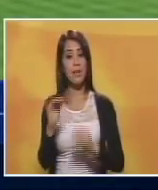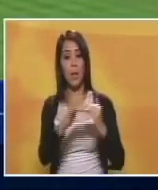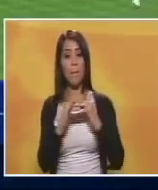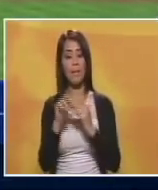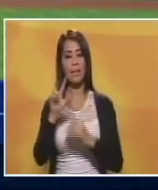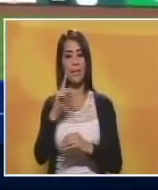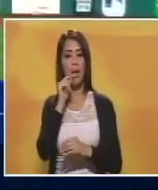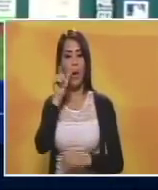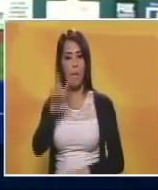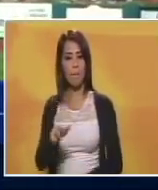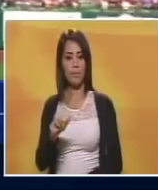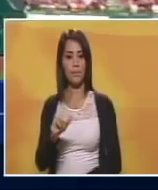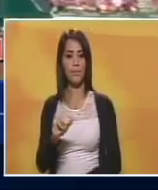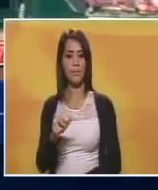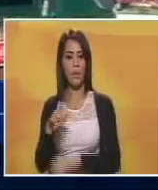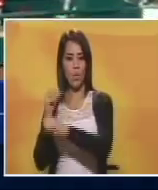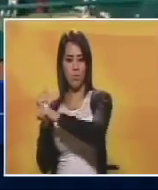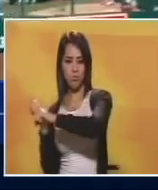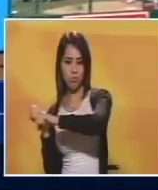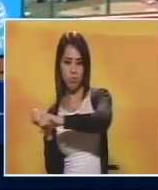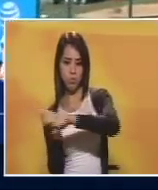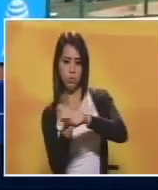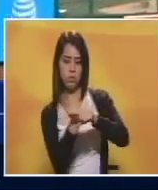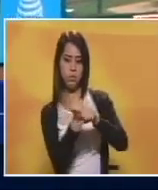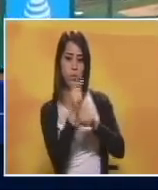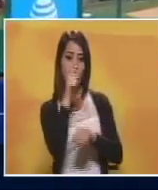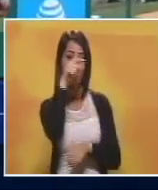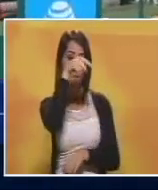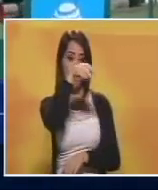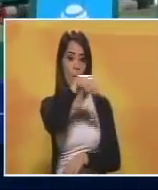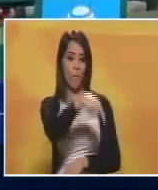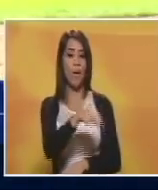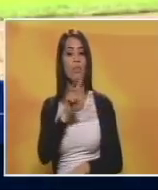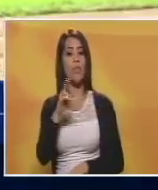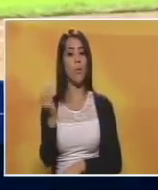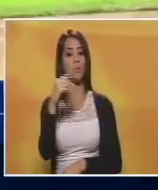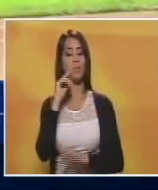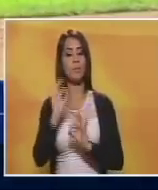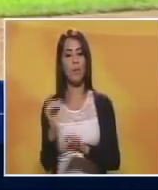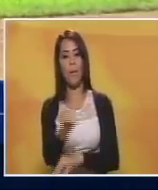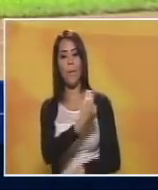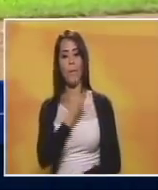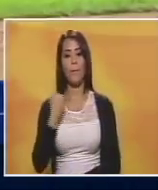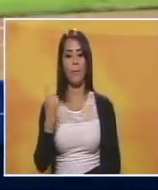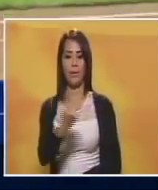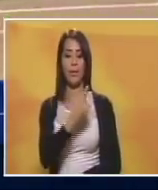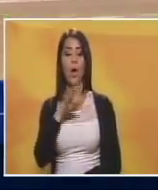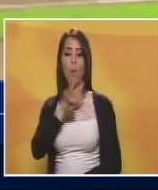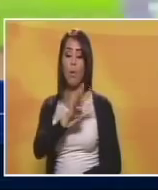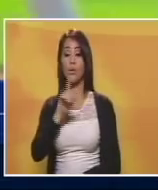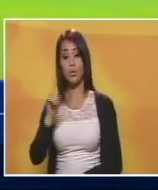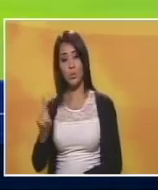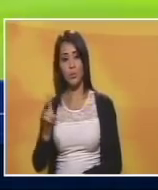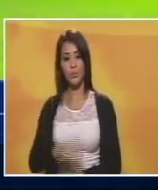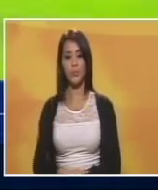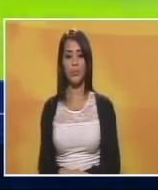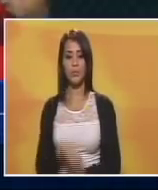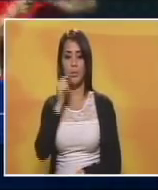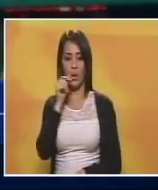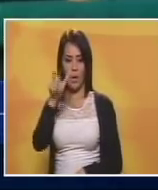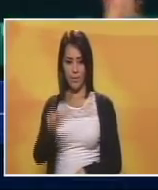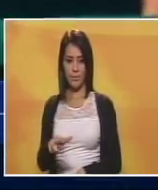y las 100 carreras empujadas en el triunfo de su equipo, Rojos de Cincinnati sobre Cardenales de San Luis, 6-4. Nos vamos al